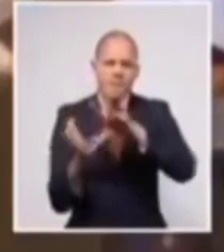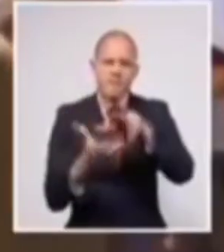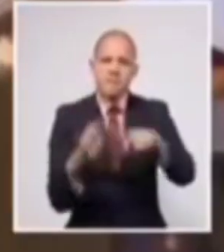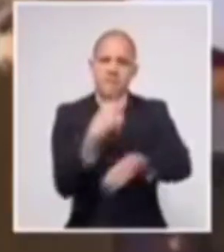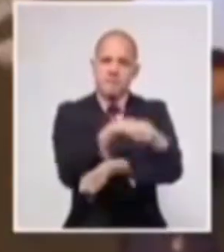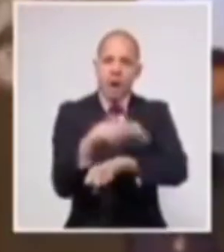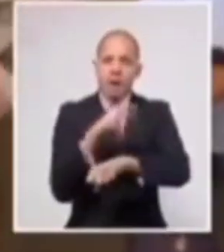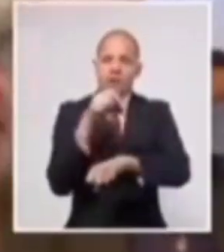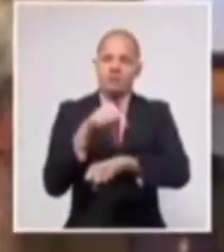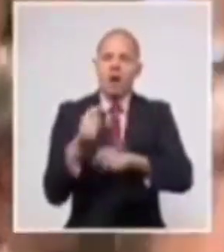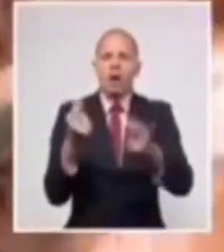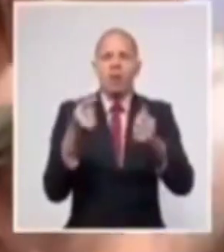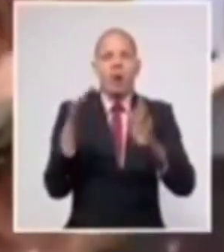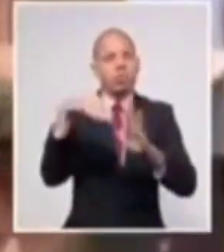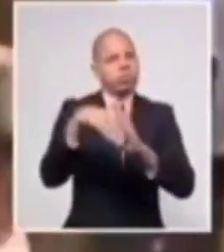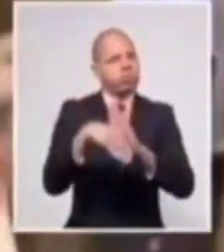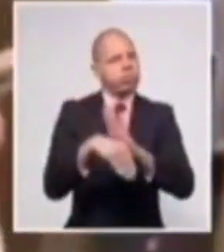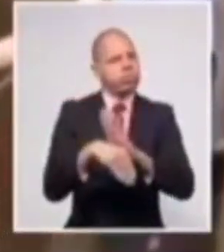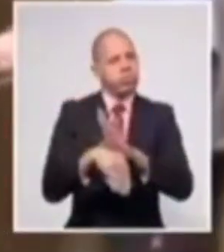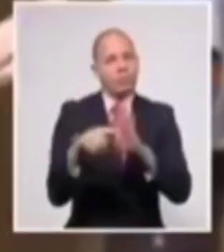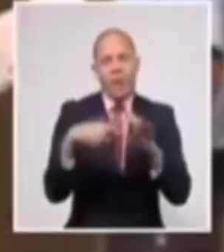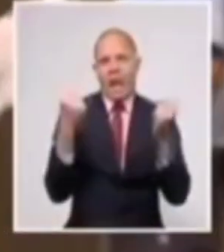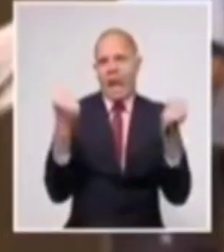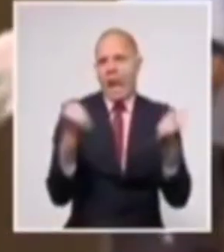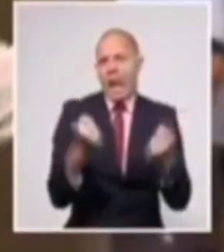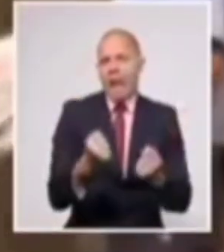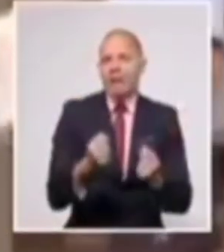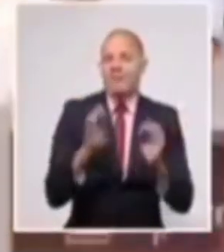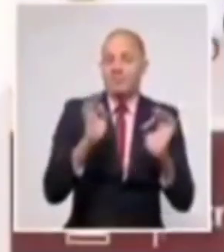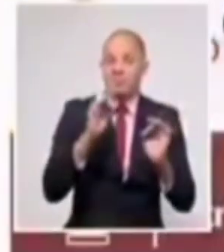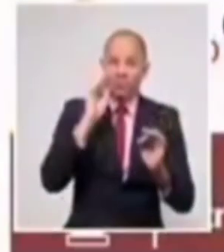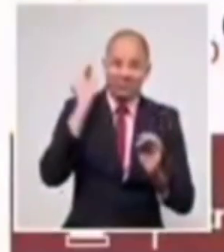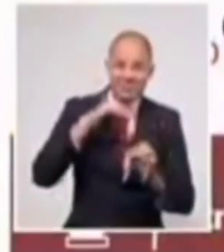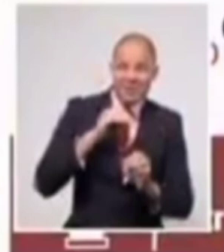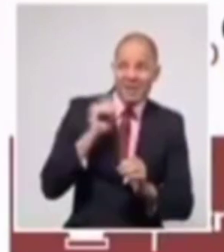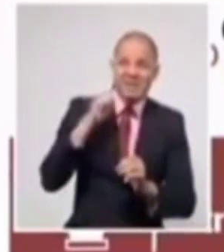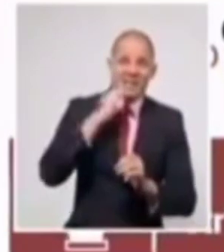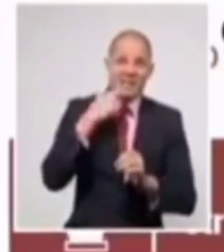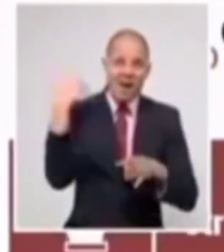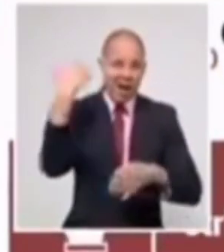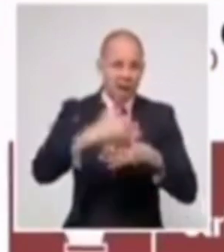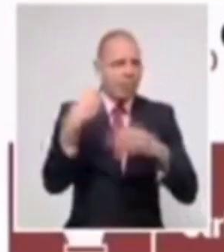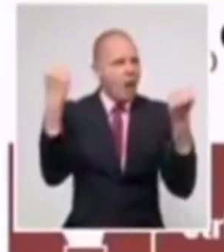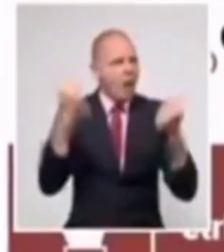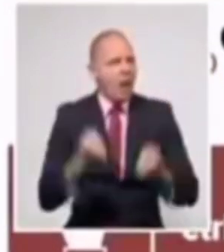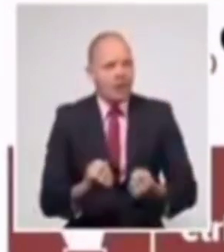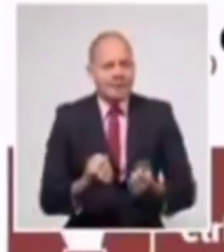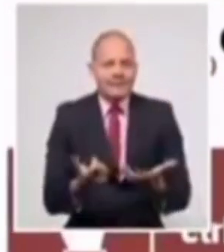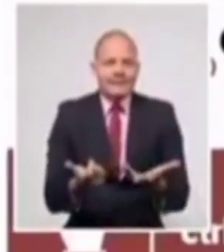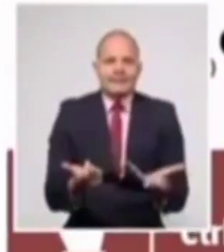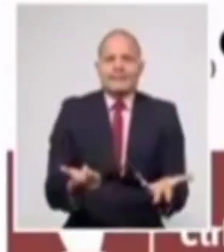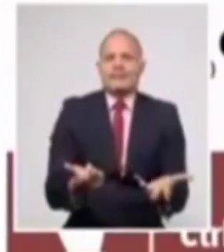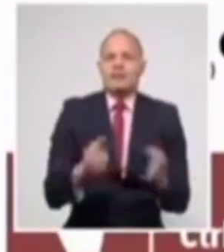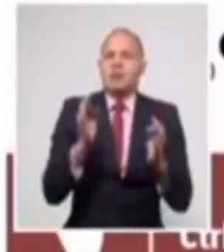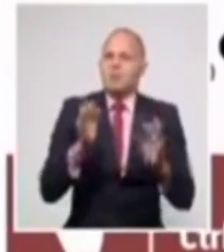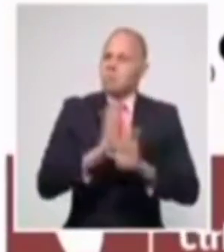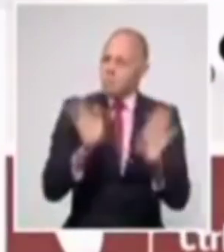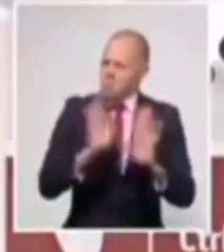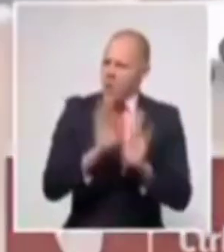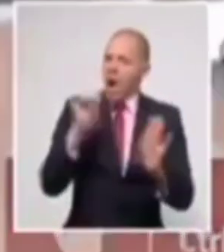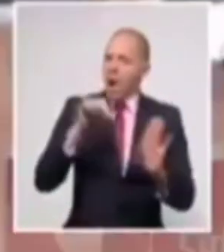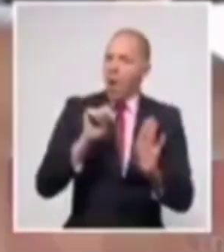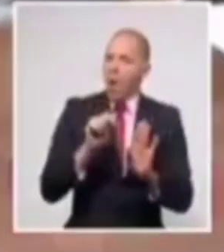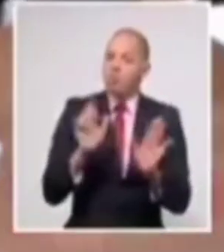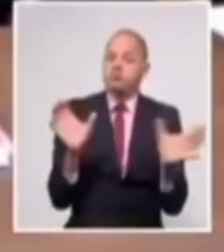agravada por la pandemia y el endurecimiento del bloqueo de estados unidos contra nuestro país esta idea es compartida hoy por especialistas